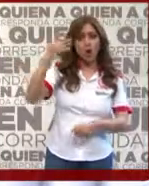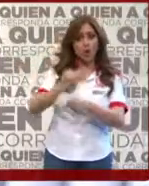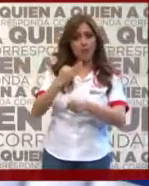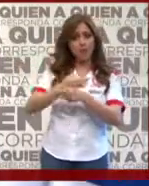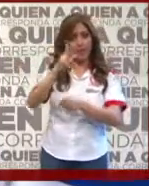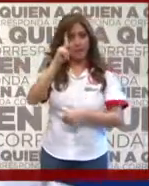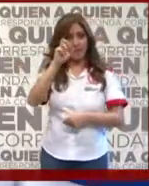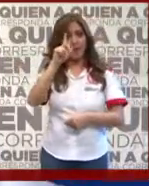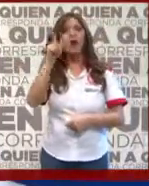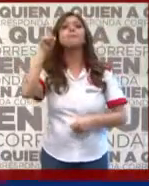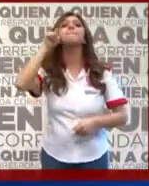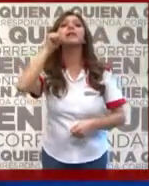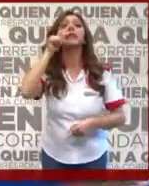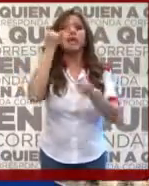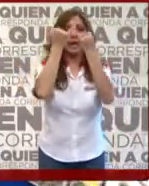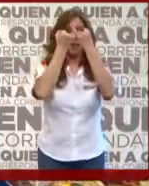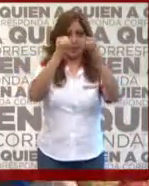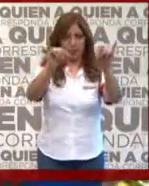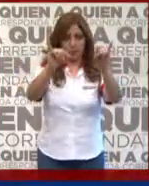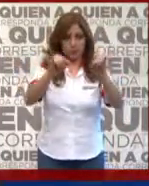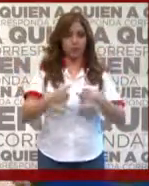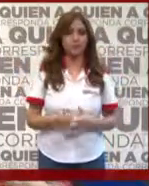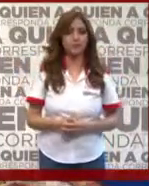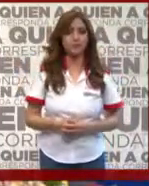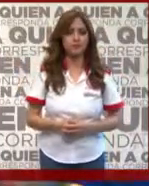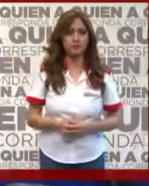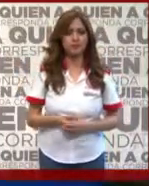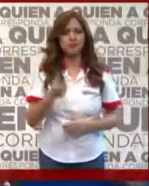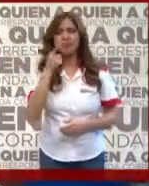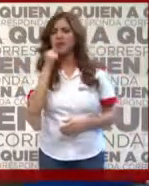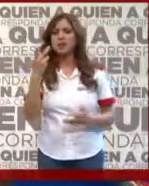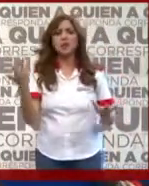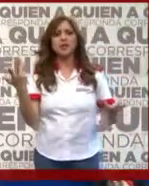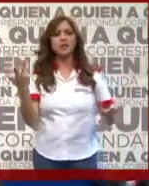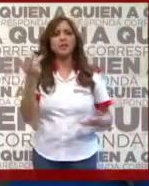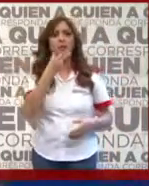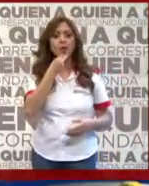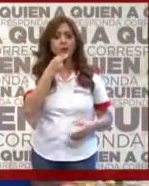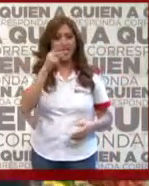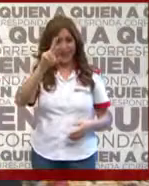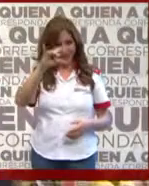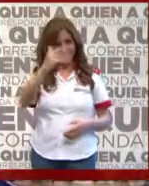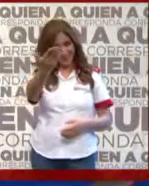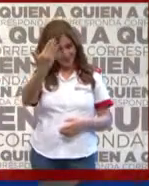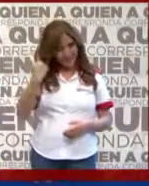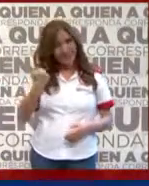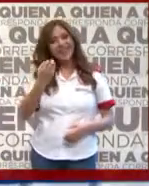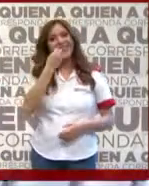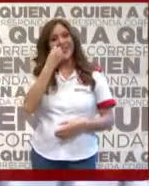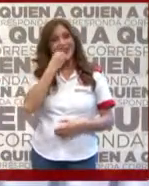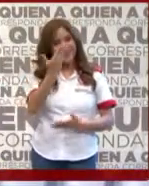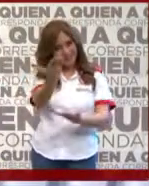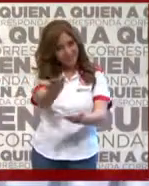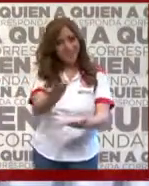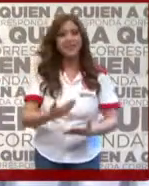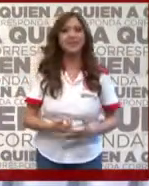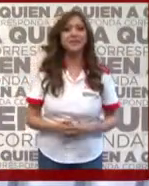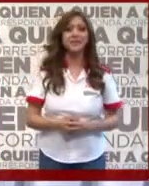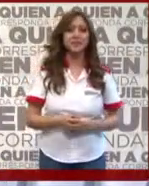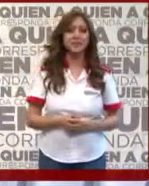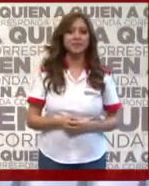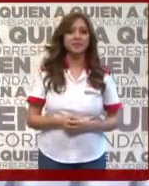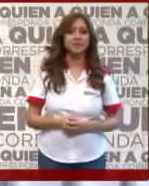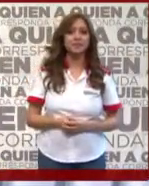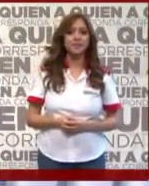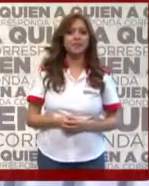mañana. Mañana. Mañana está la inauguración. Ya, ¿qué hacemos? Rodrigo, pásate, compadre. Para que lo pruebes. Entonces, pásale, por